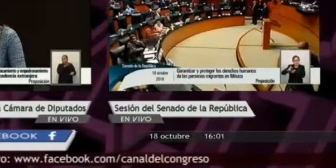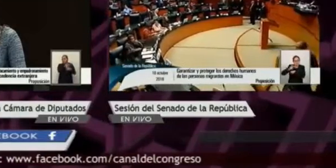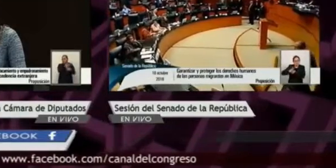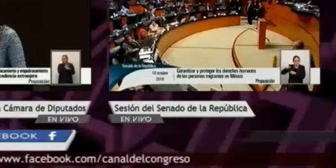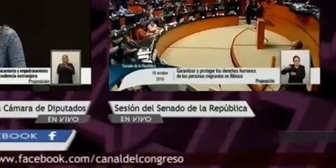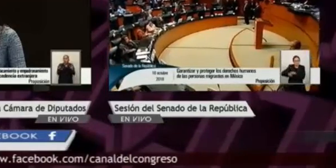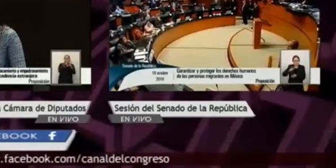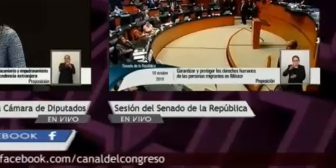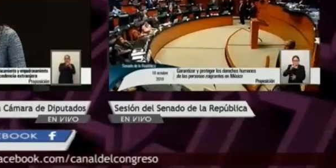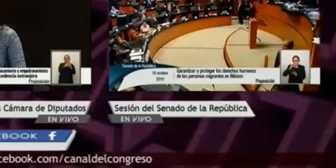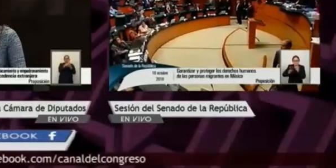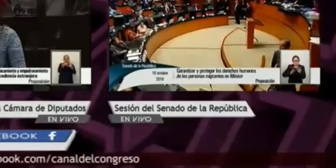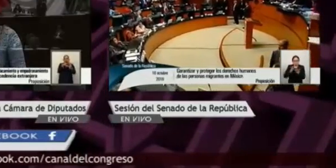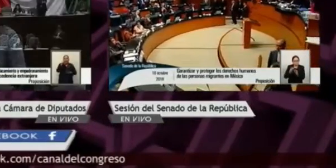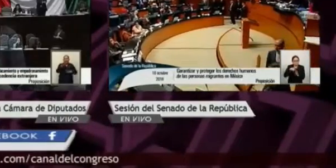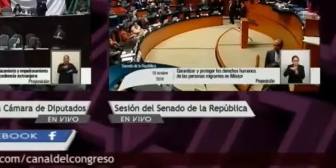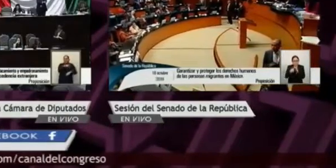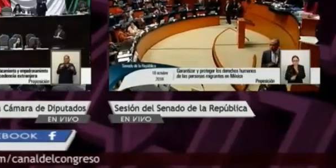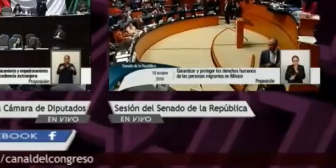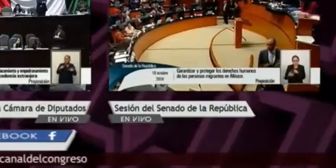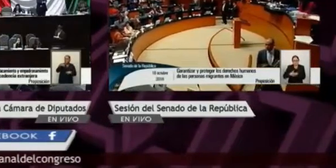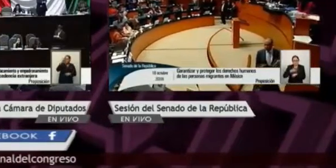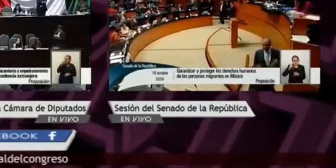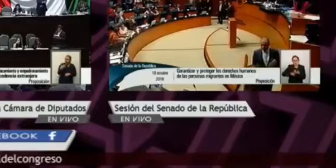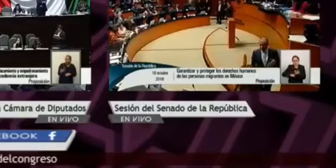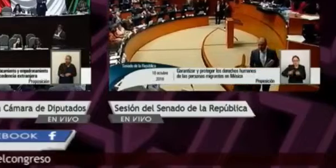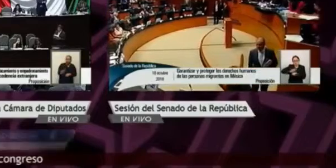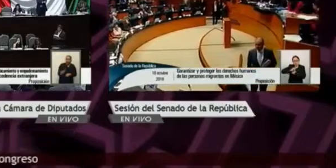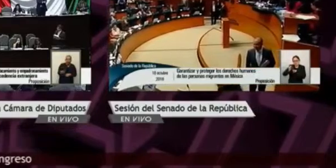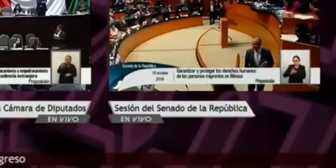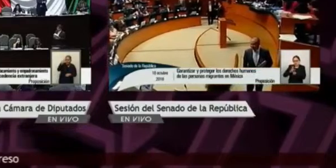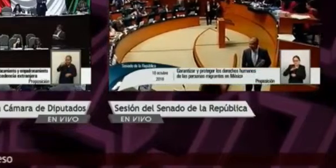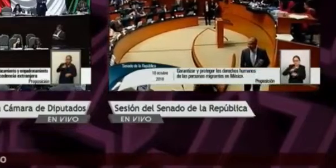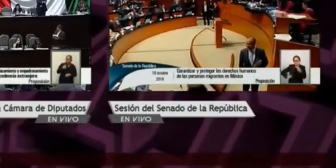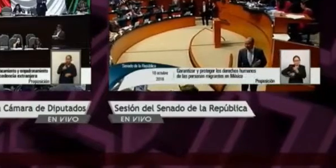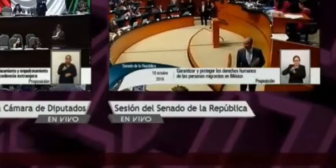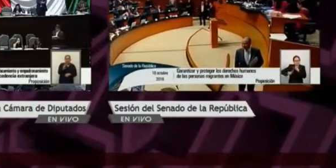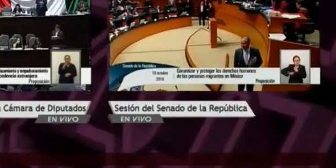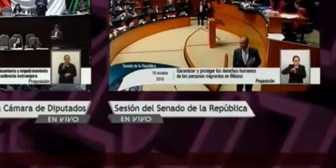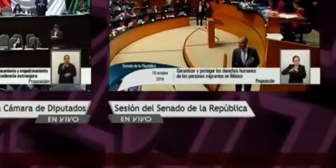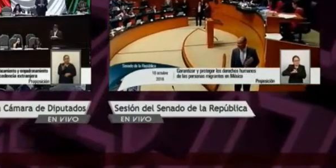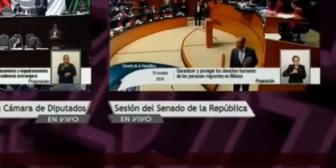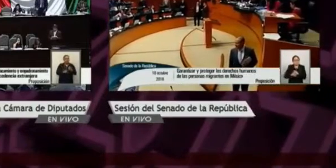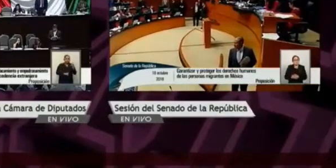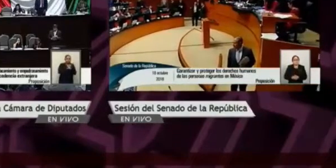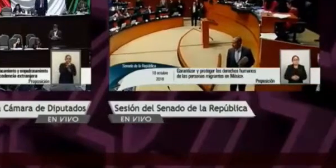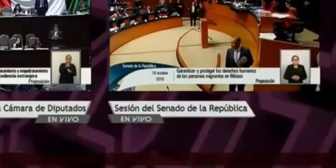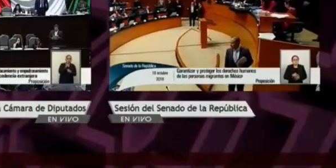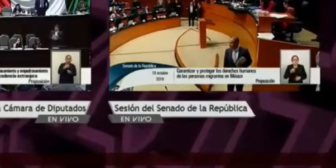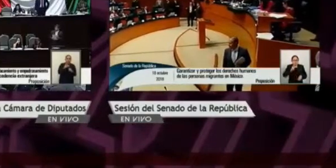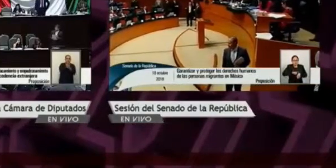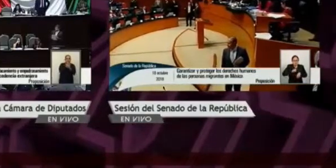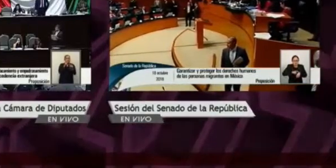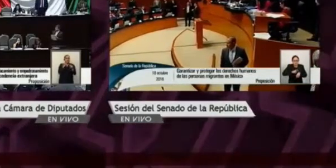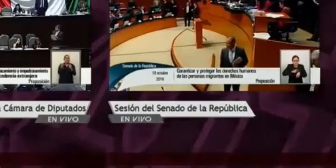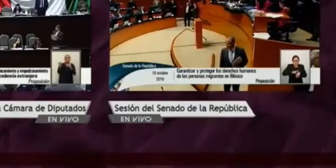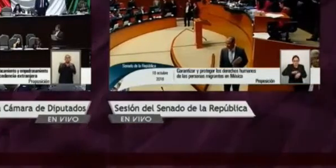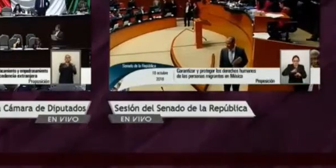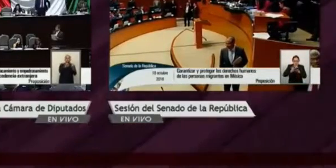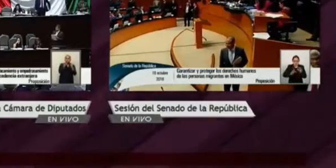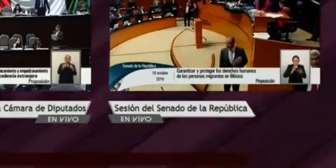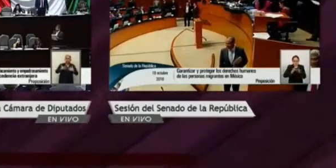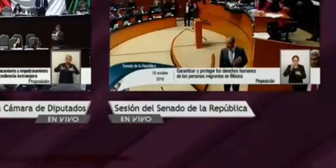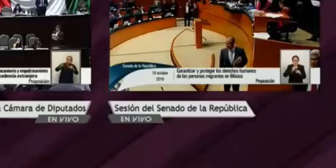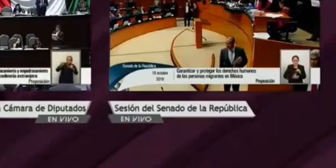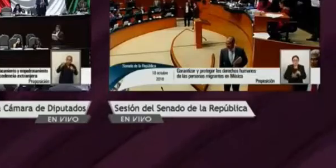quienes confían y entregan su dinero con la esperanza de solucionar su situación para poder circular libremente y sin temor a